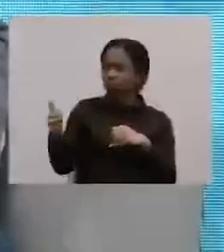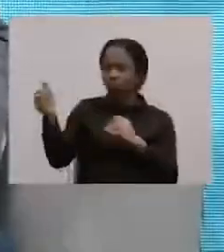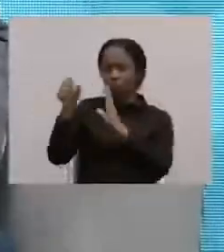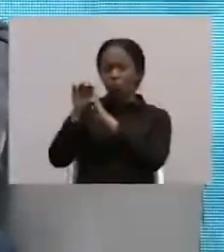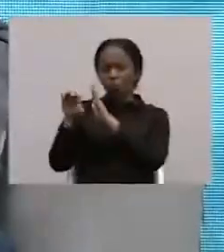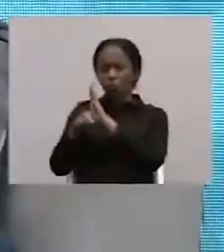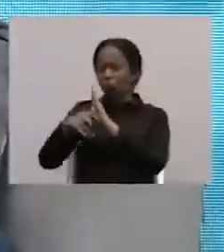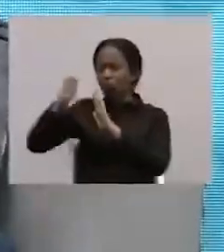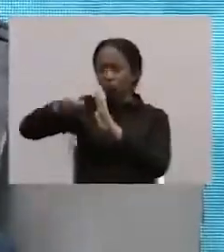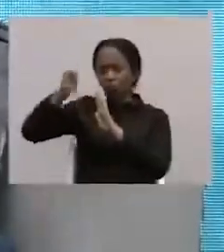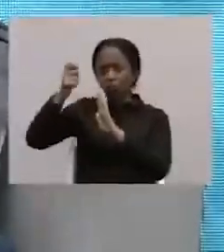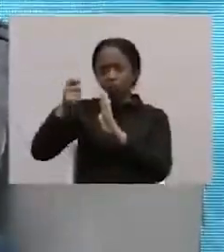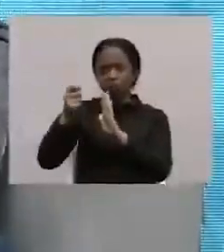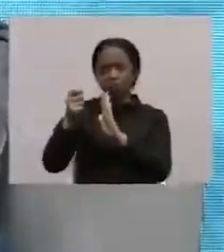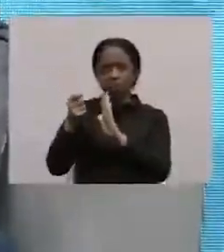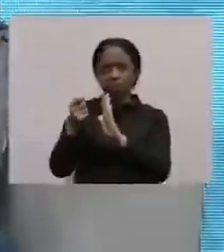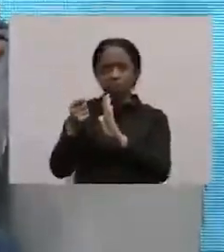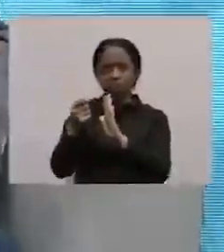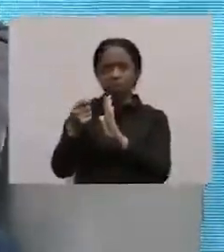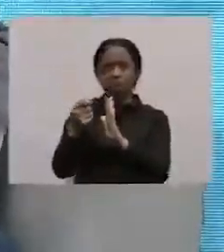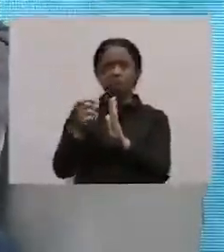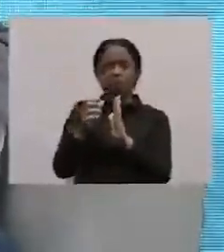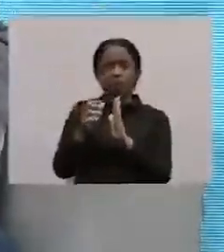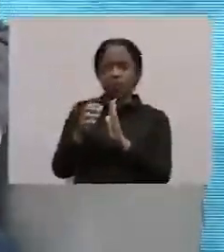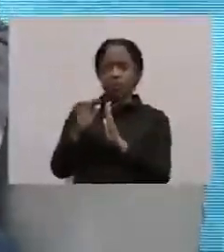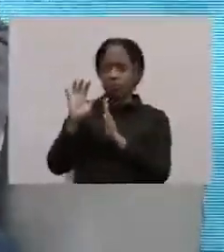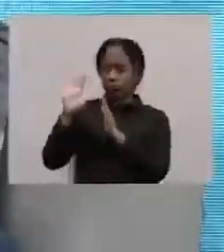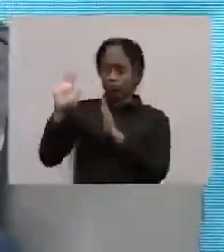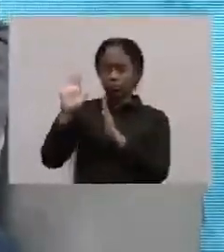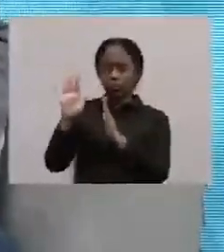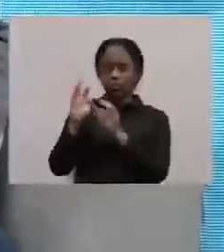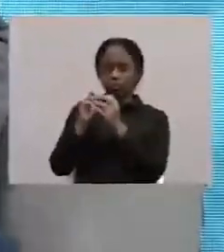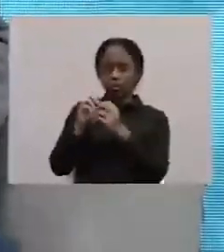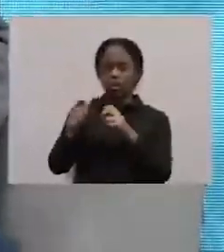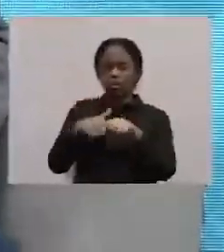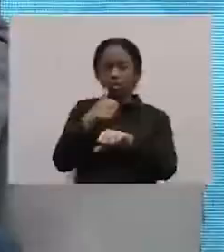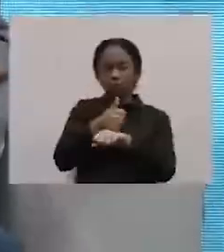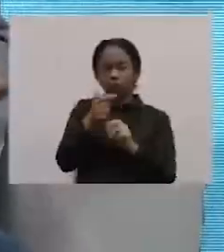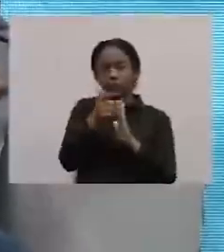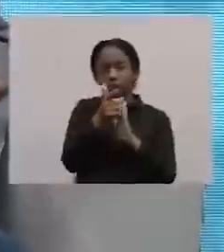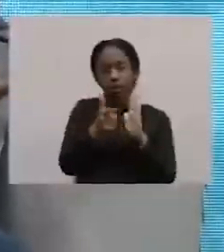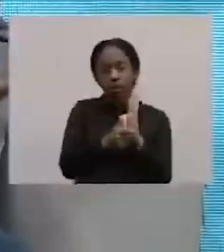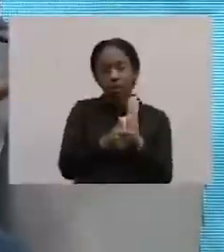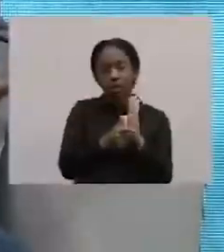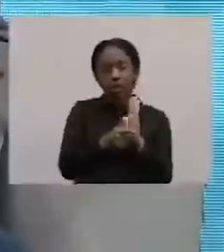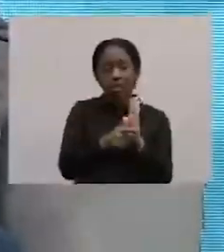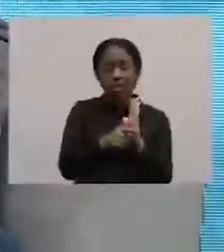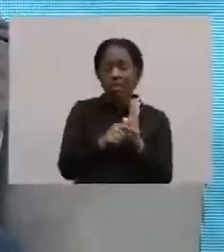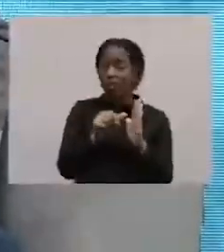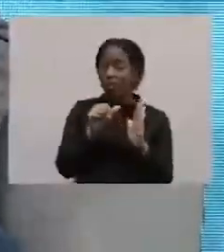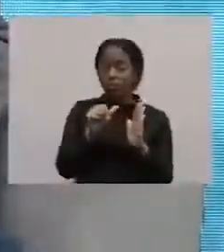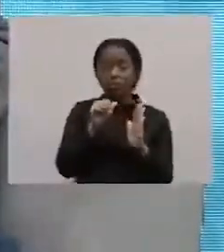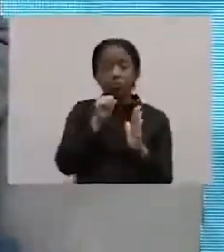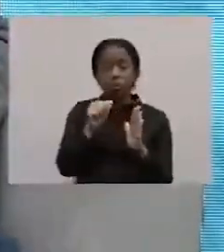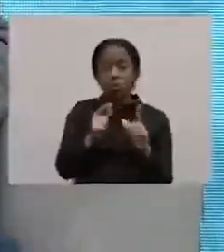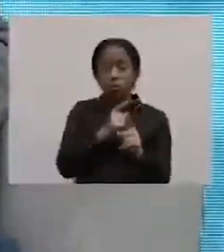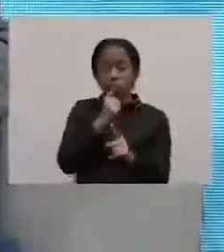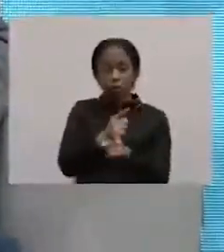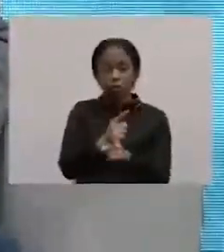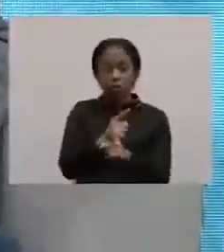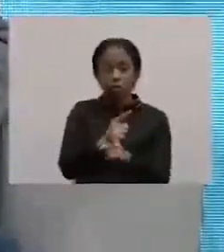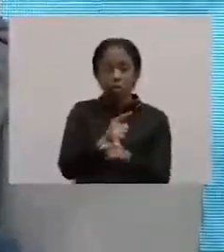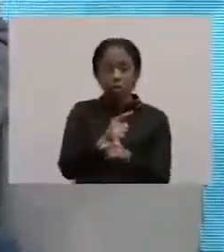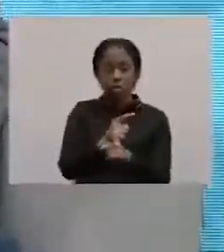Justicia, actuando como en su condición de tribunal constitucional, establece que es inconstitucional la